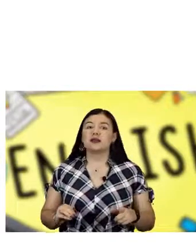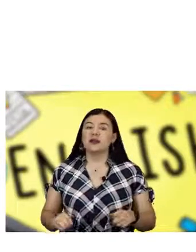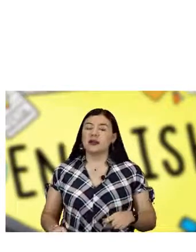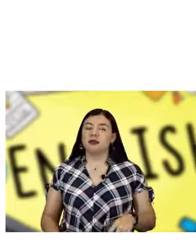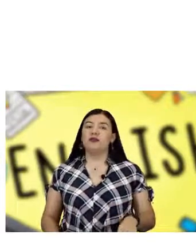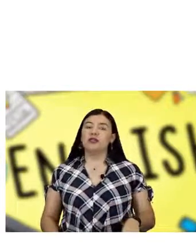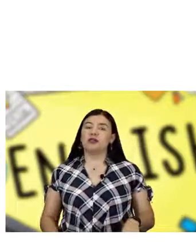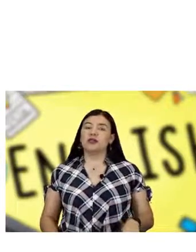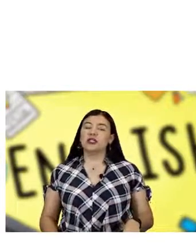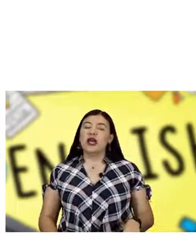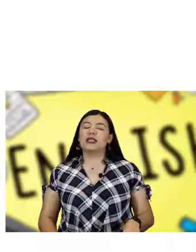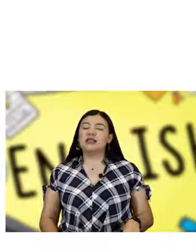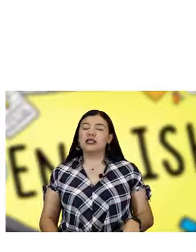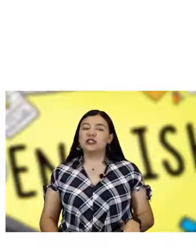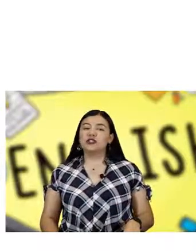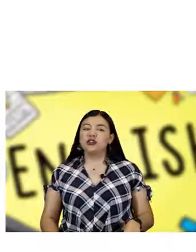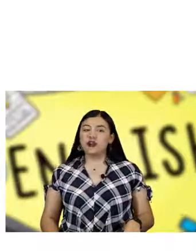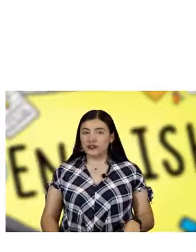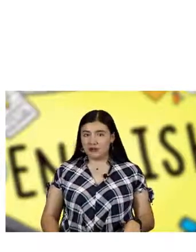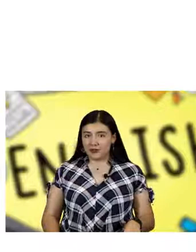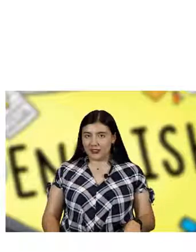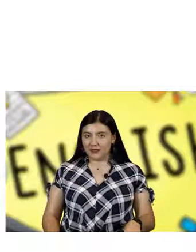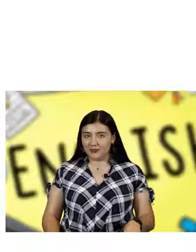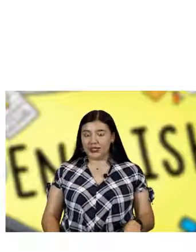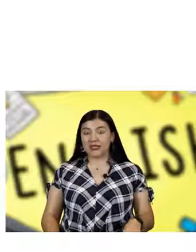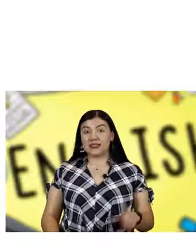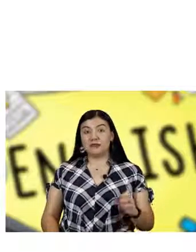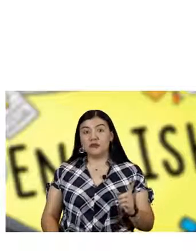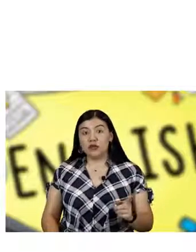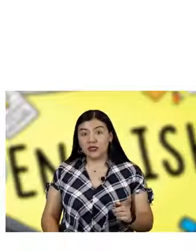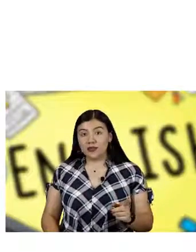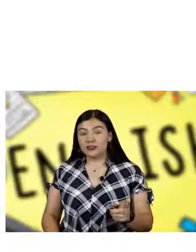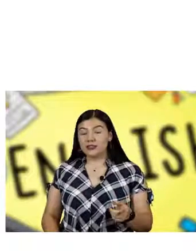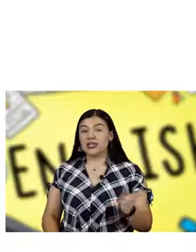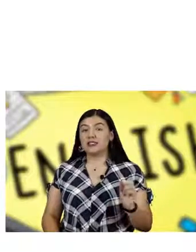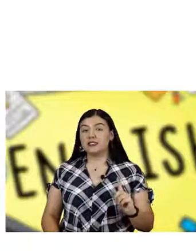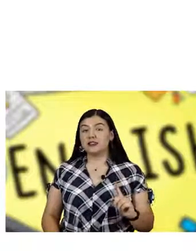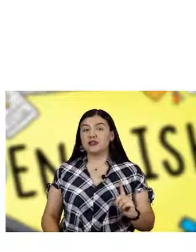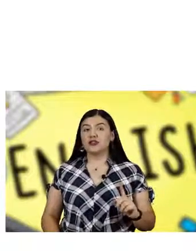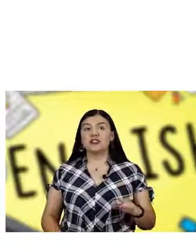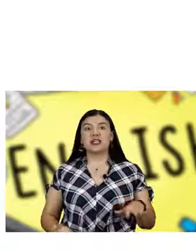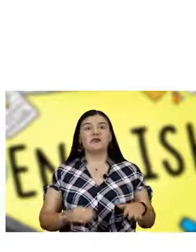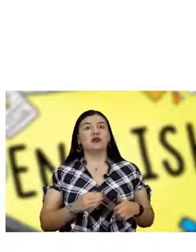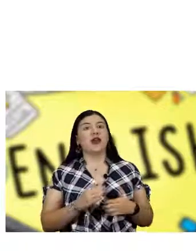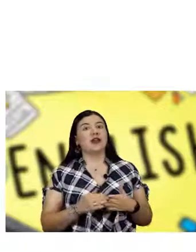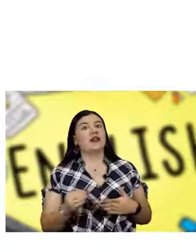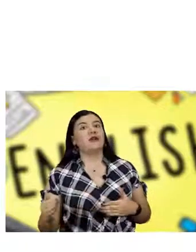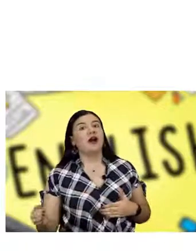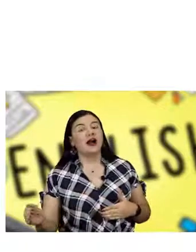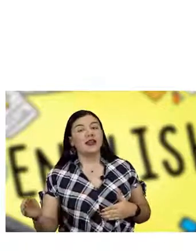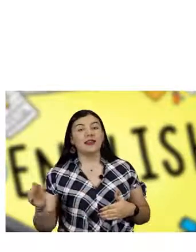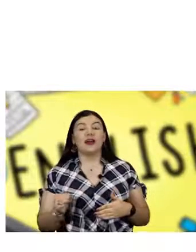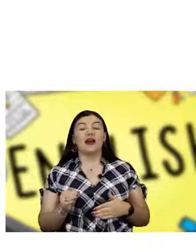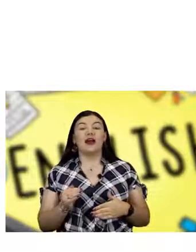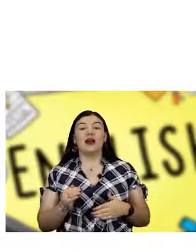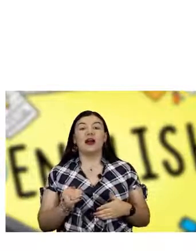a practicar juntos. Así que yo los invito a que estén muy atentos a las instrucciones que les voy a ir